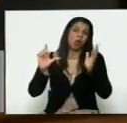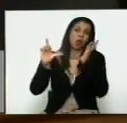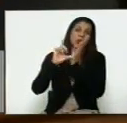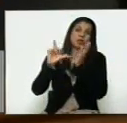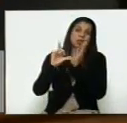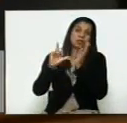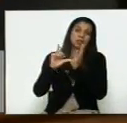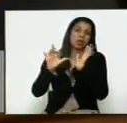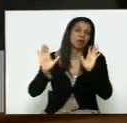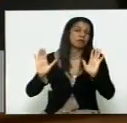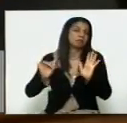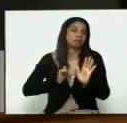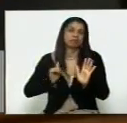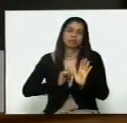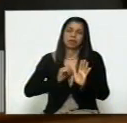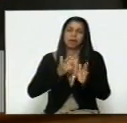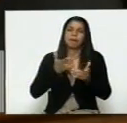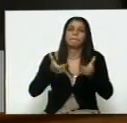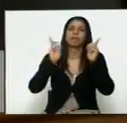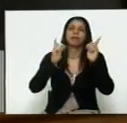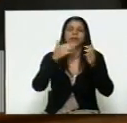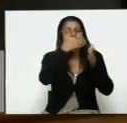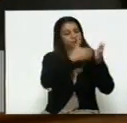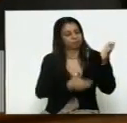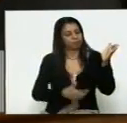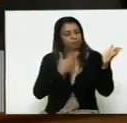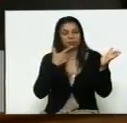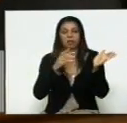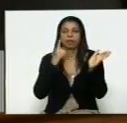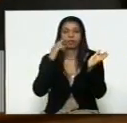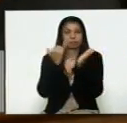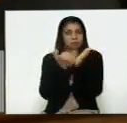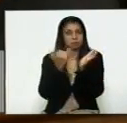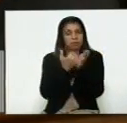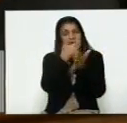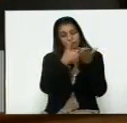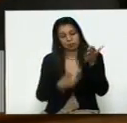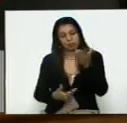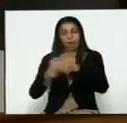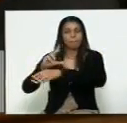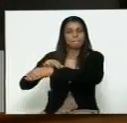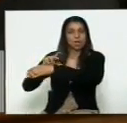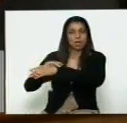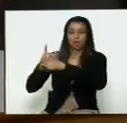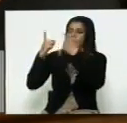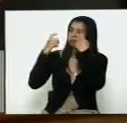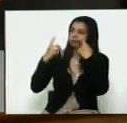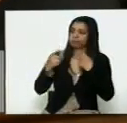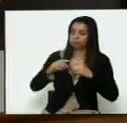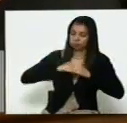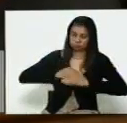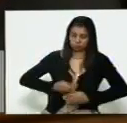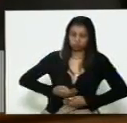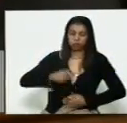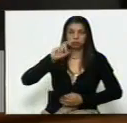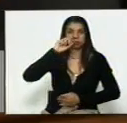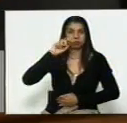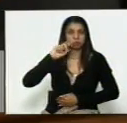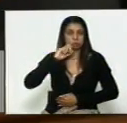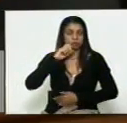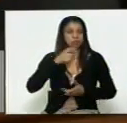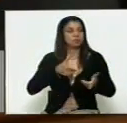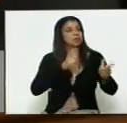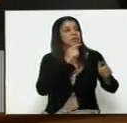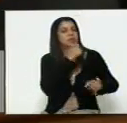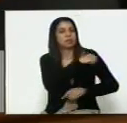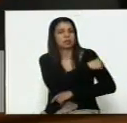o Universitario el correspondiente certificado de consulta de control de salud prenatal expedido